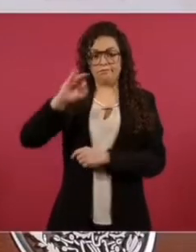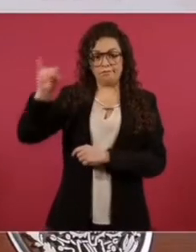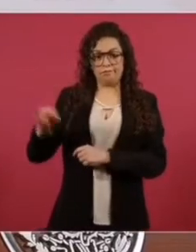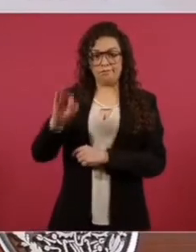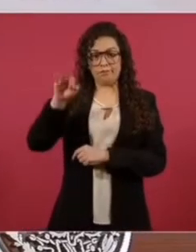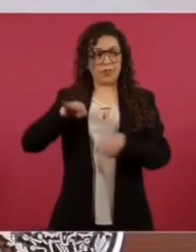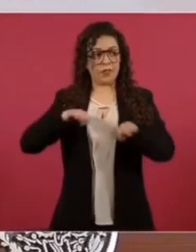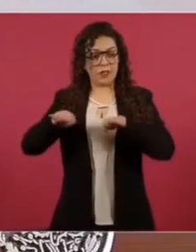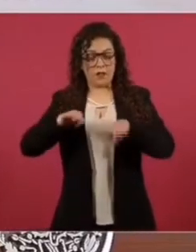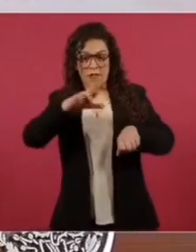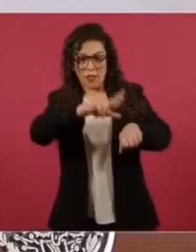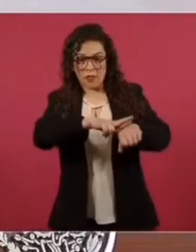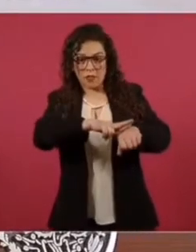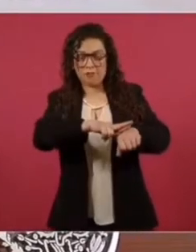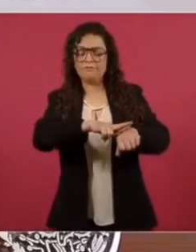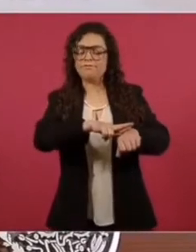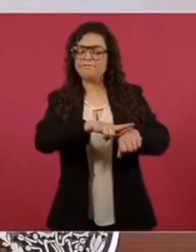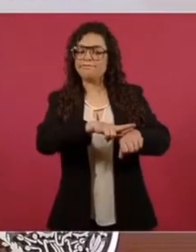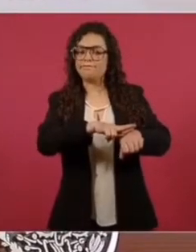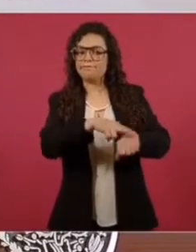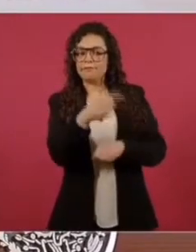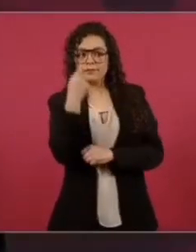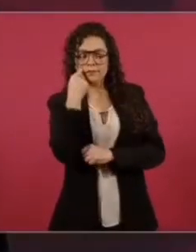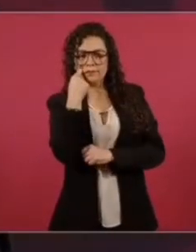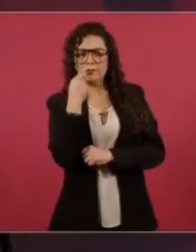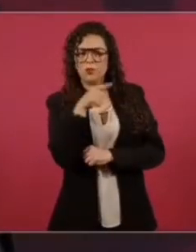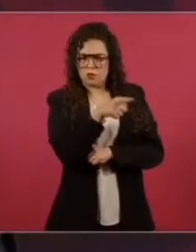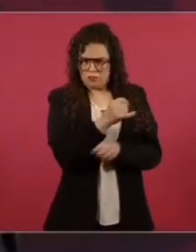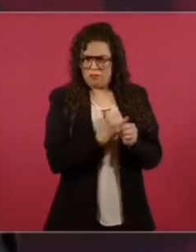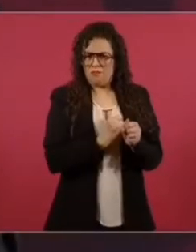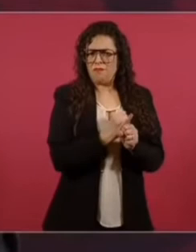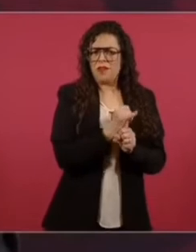puedan revisar cuánto ganan ellos,